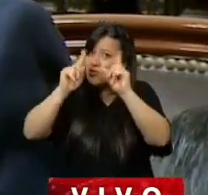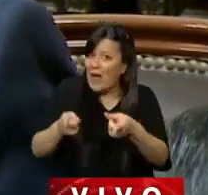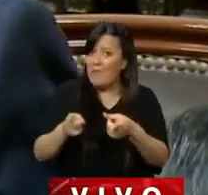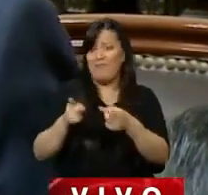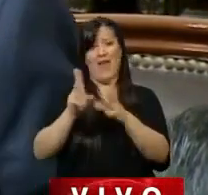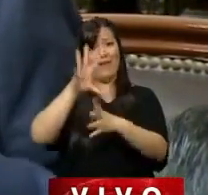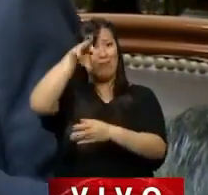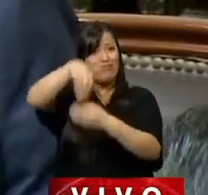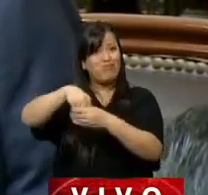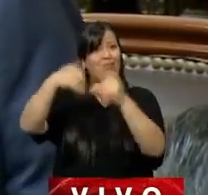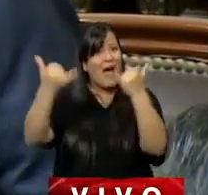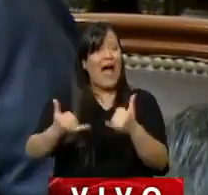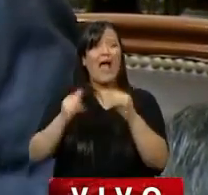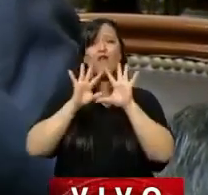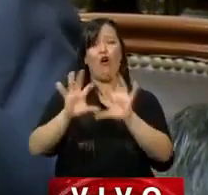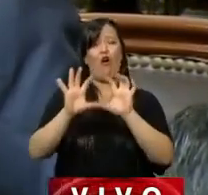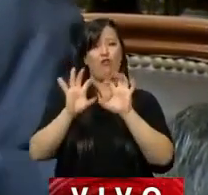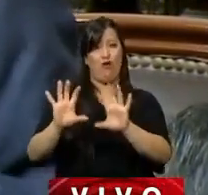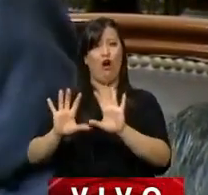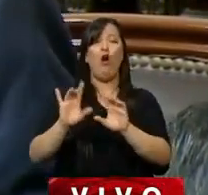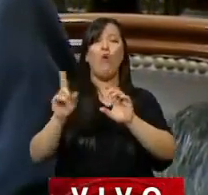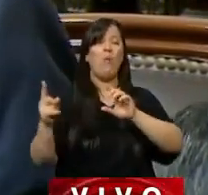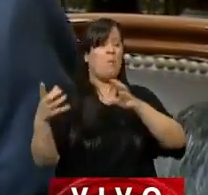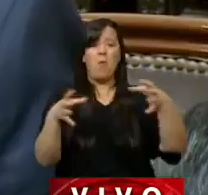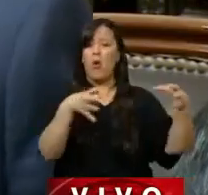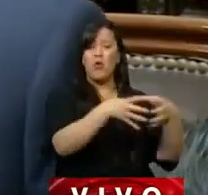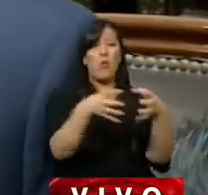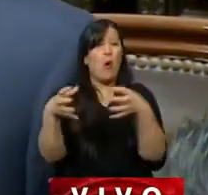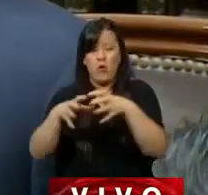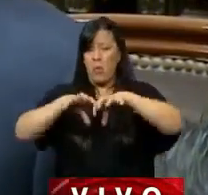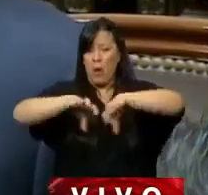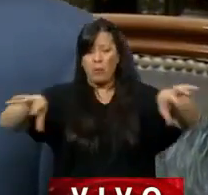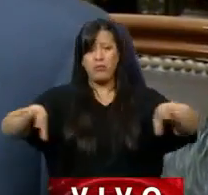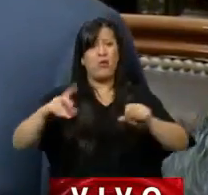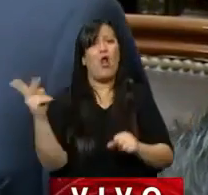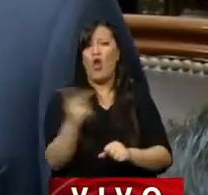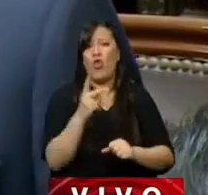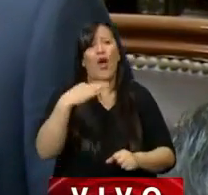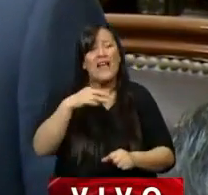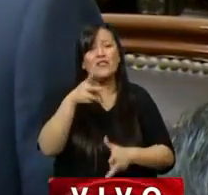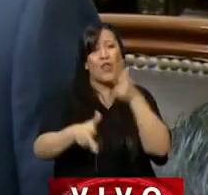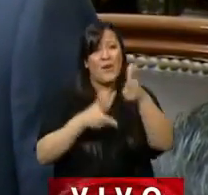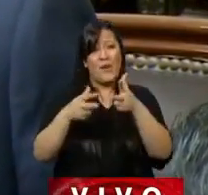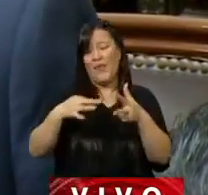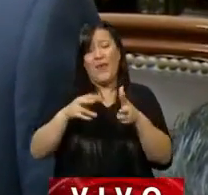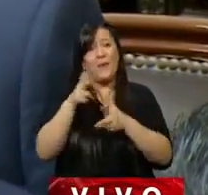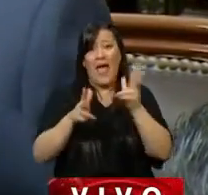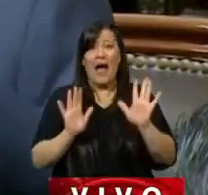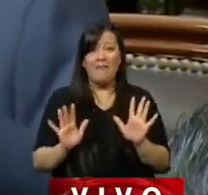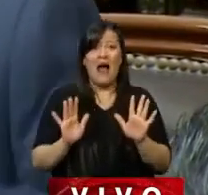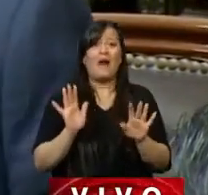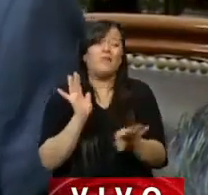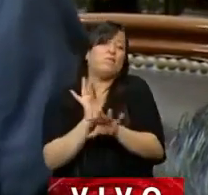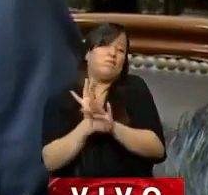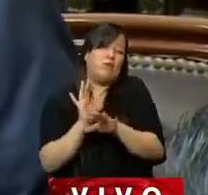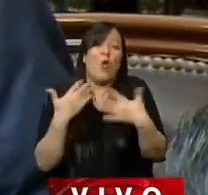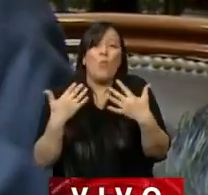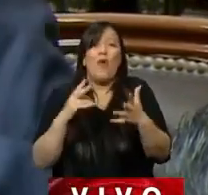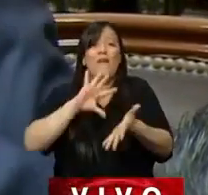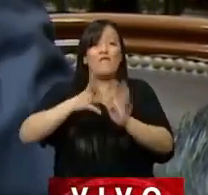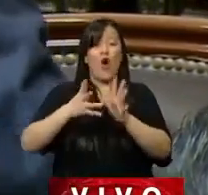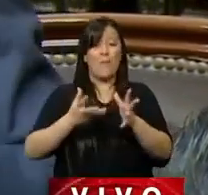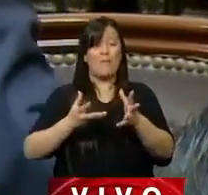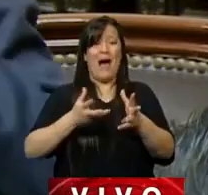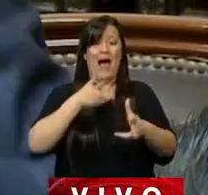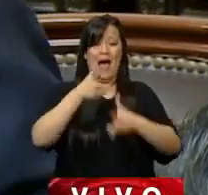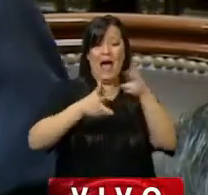discursos, de quienes poseen de un lado y del otro de la grieta, porque esto tenemos que hablarlo, la posibilidad de hacer este tipo de